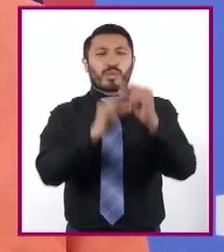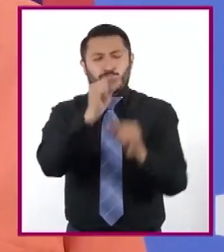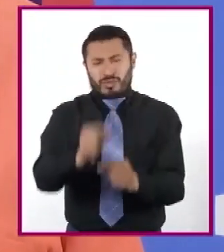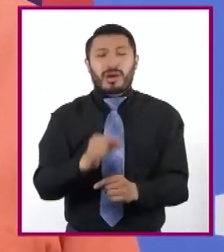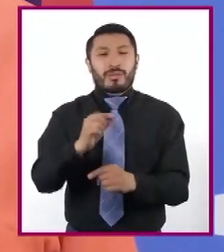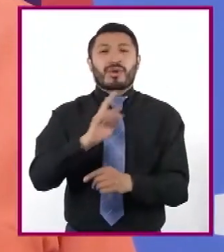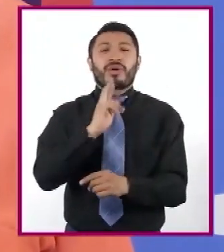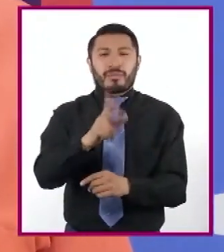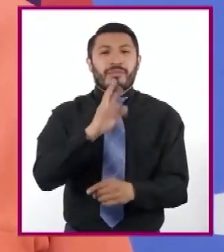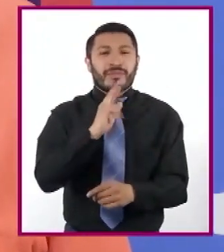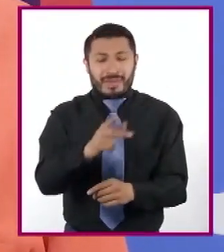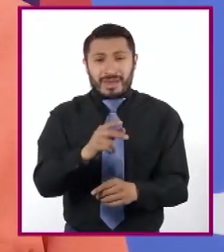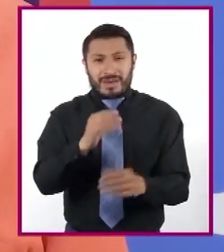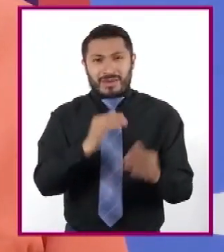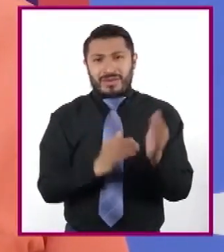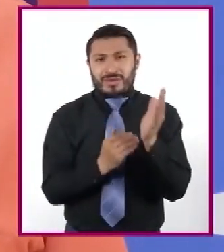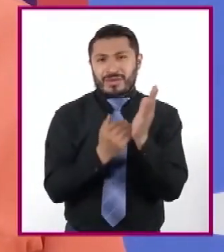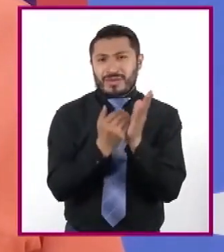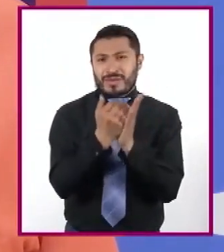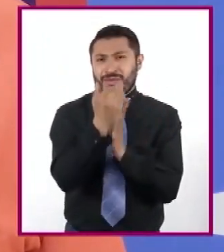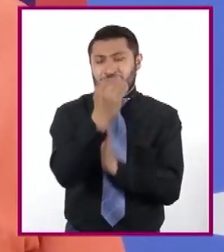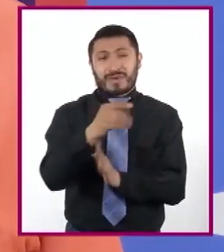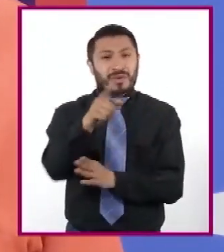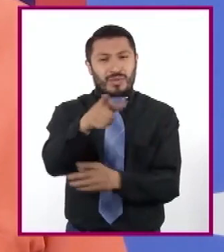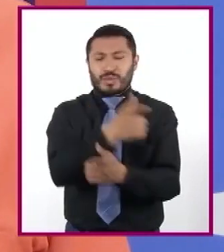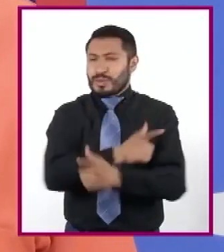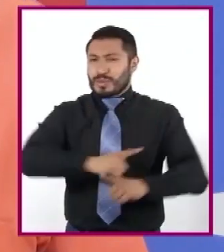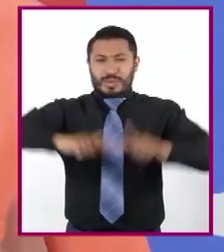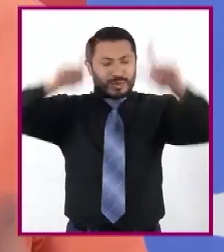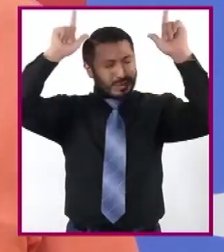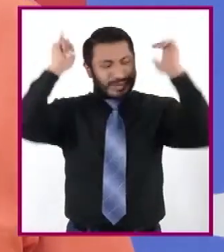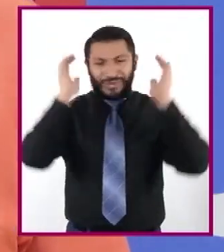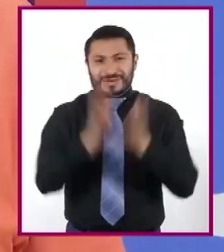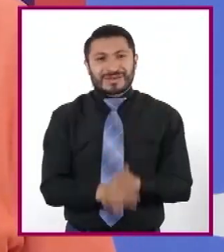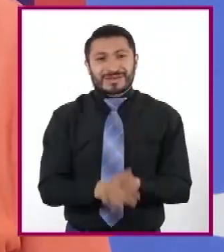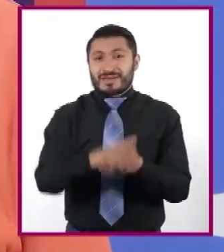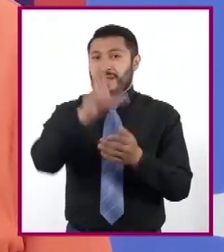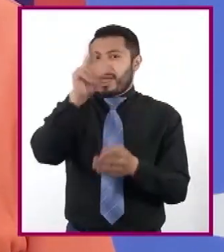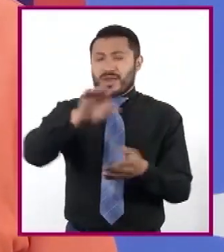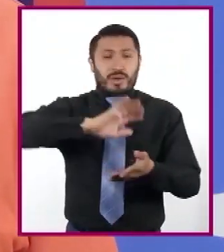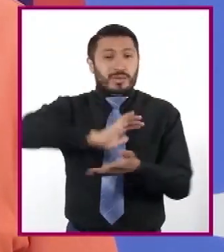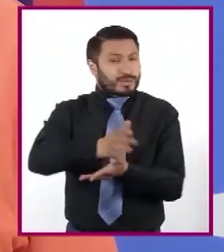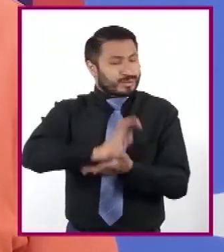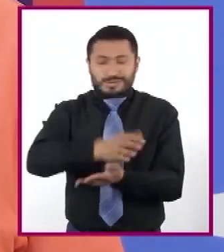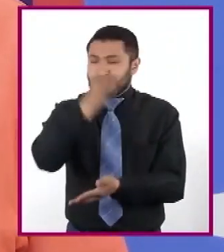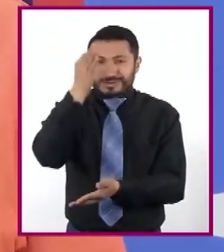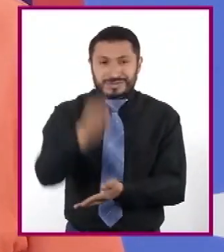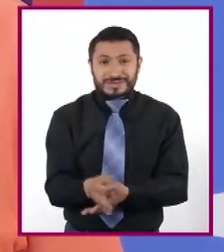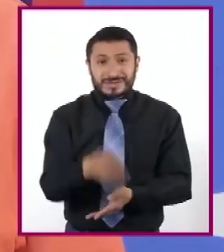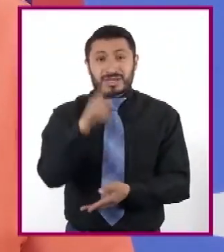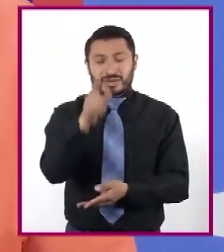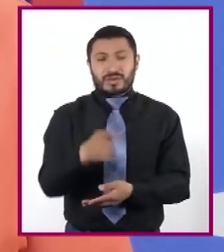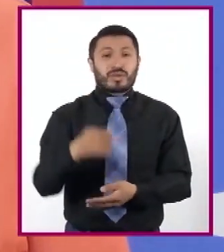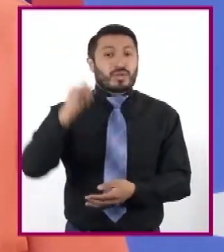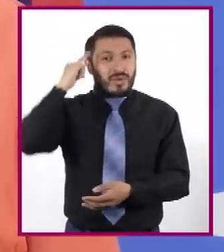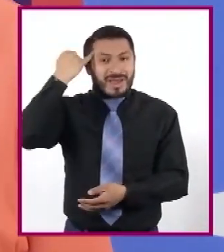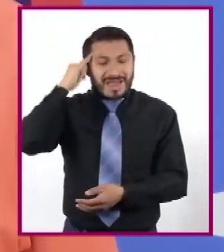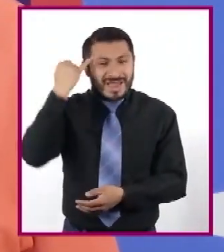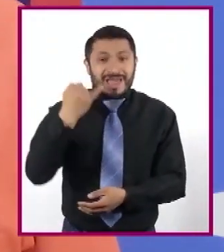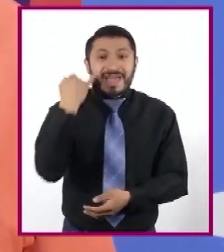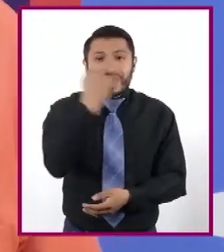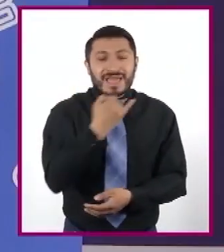español. Tú sigue interactuando con libertad y por favor, tampoco dejes de hablar tu lengua materna con tus padres y en tu